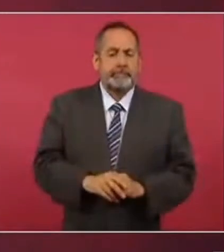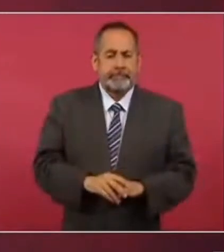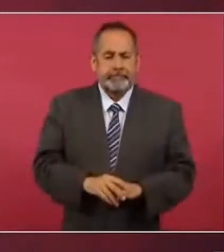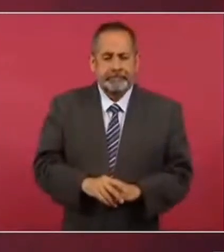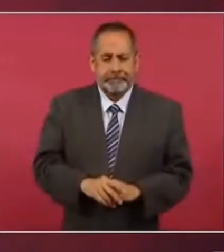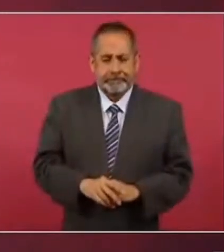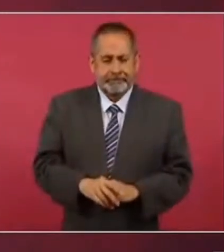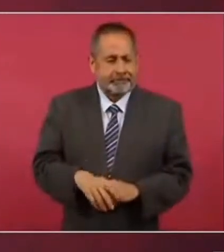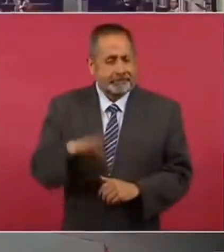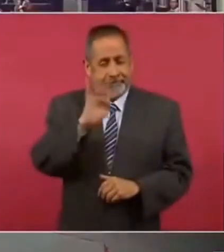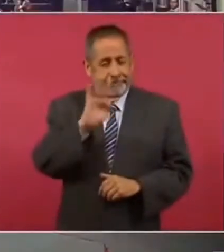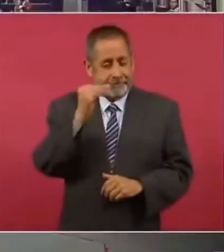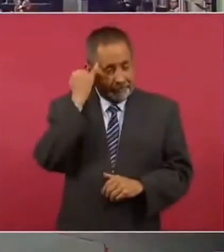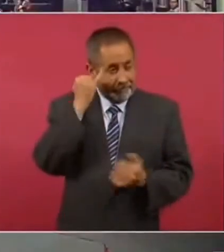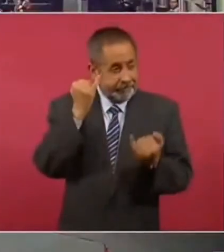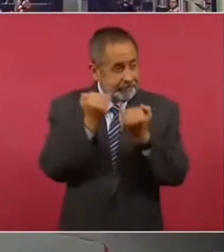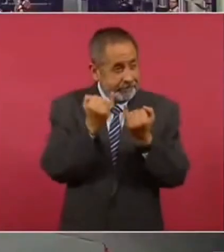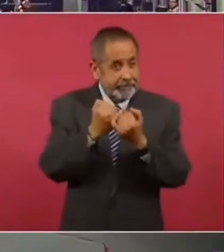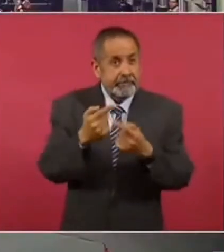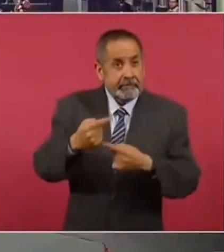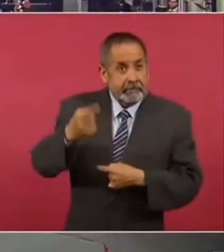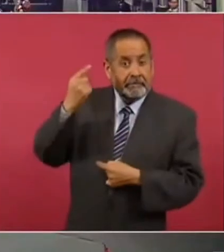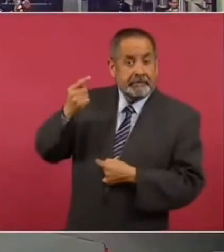Imagínense si fuésemos como los de antes.